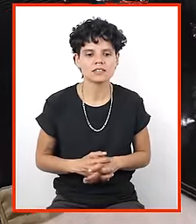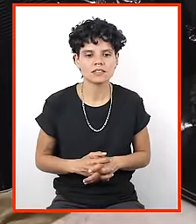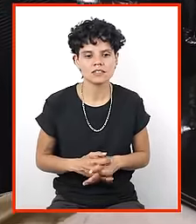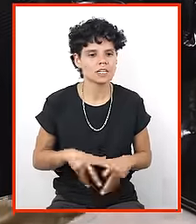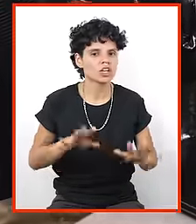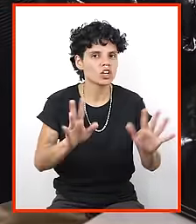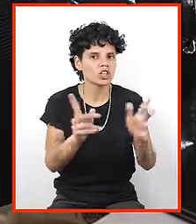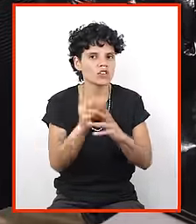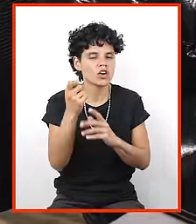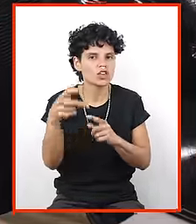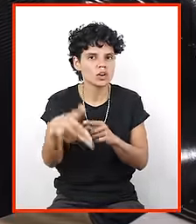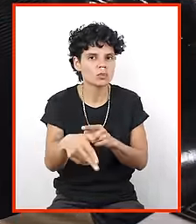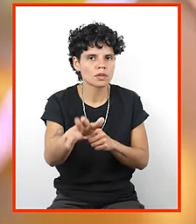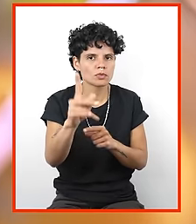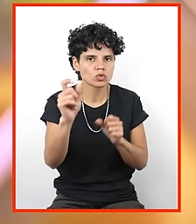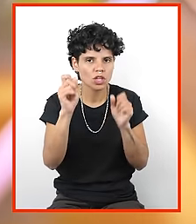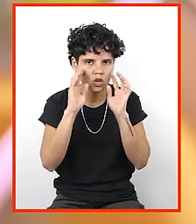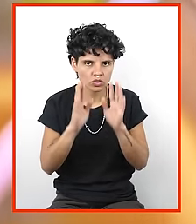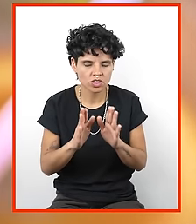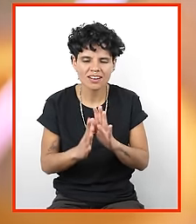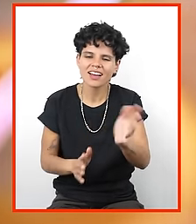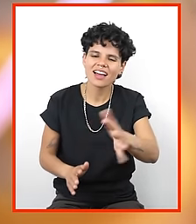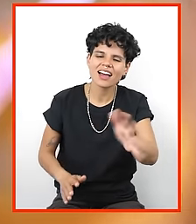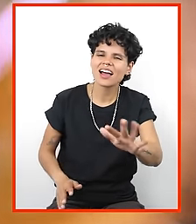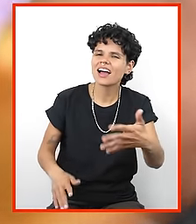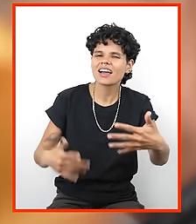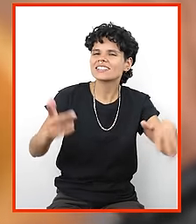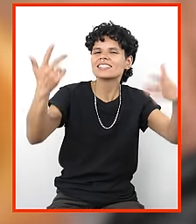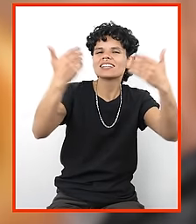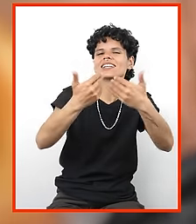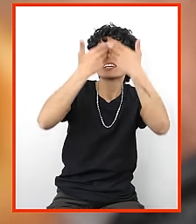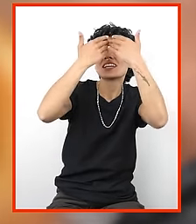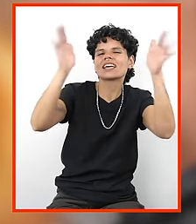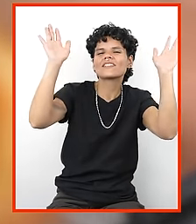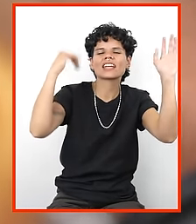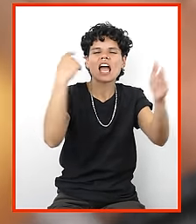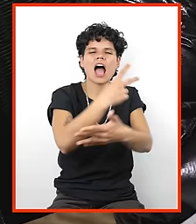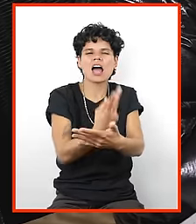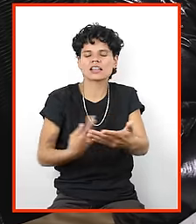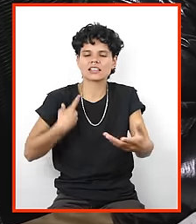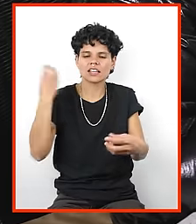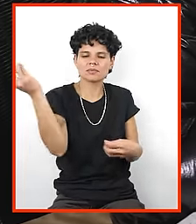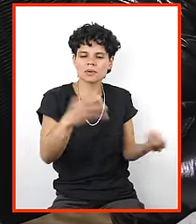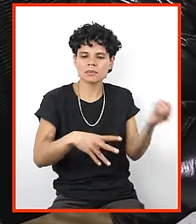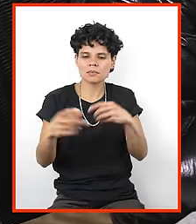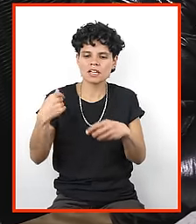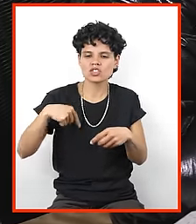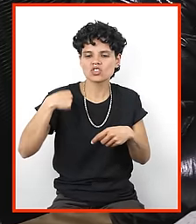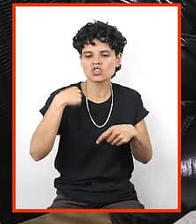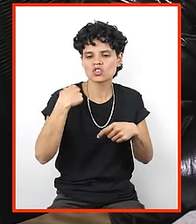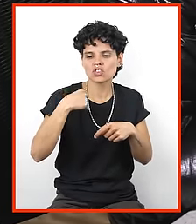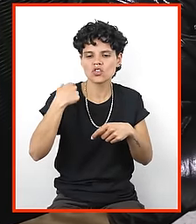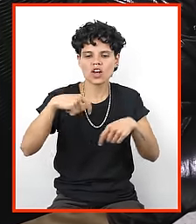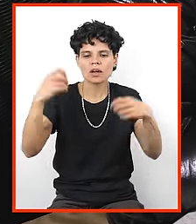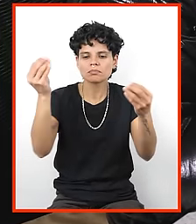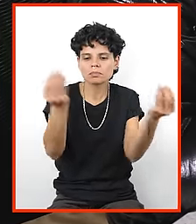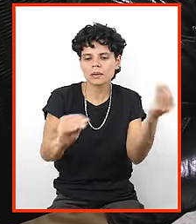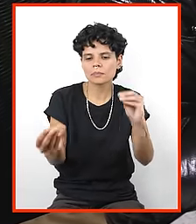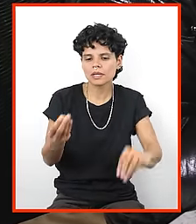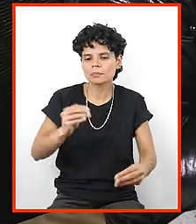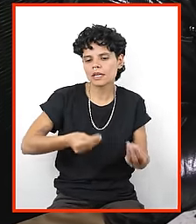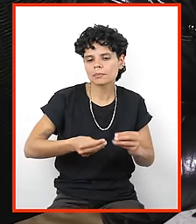Que no te quiero interrumpir el trazo. No, dale, porque... po. Si esto ya es libre, esto ya es mi arte. Acá ya le voy a poner de mi cosecha. A